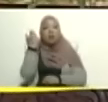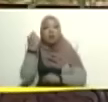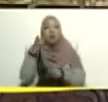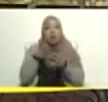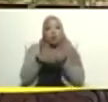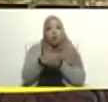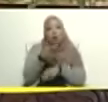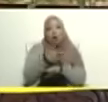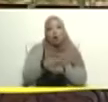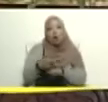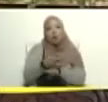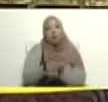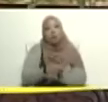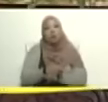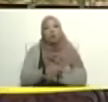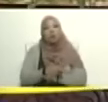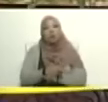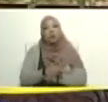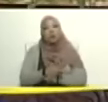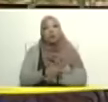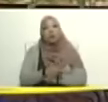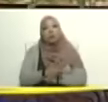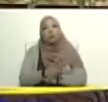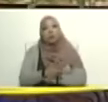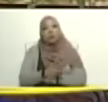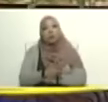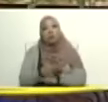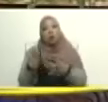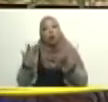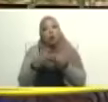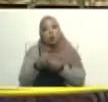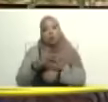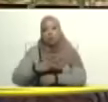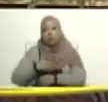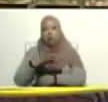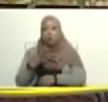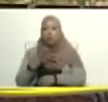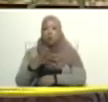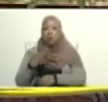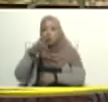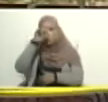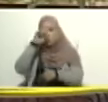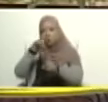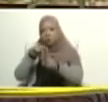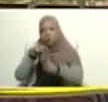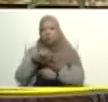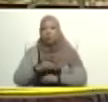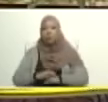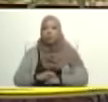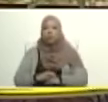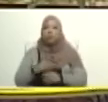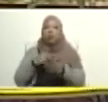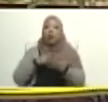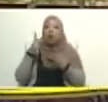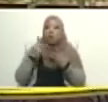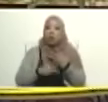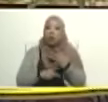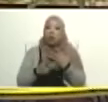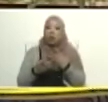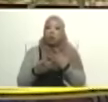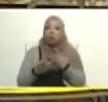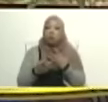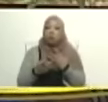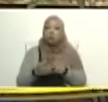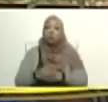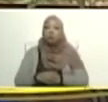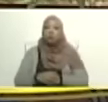el gobierno. Pues yo creo que de manera conjunta lo podemos lograr. Hemos planteado aquí